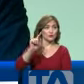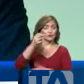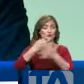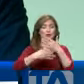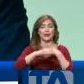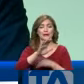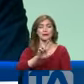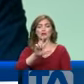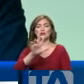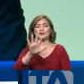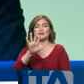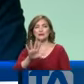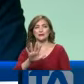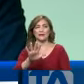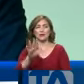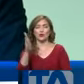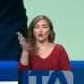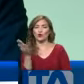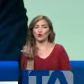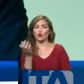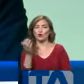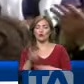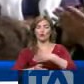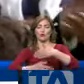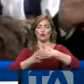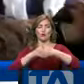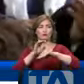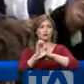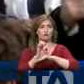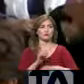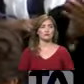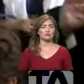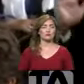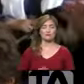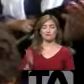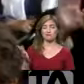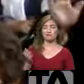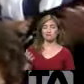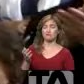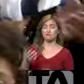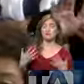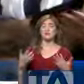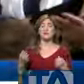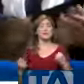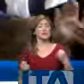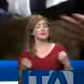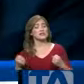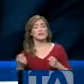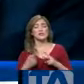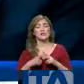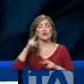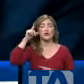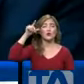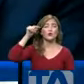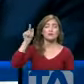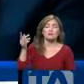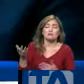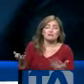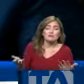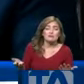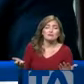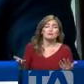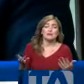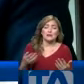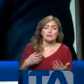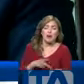535 jubilados a lo largo del territorio nacional jubilado que se suman a los que desde el inicio del gobierno recalca martínez han